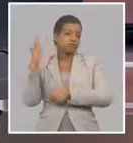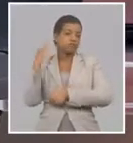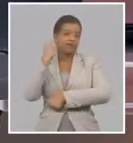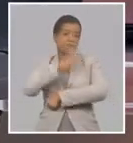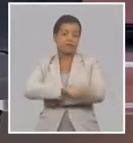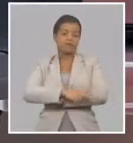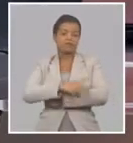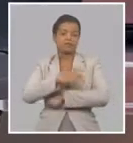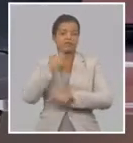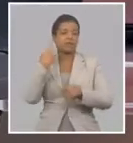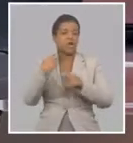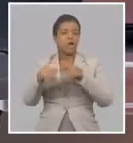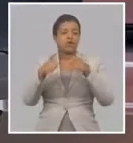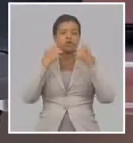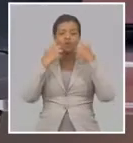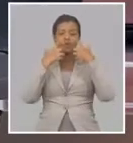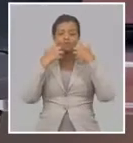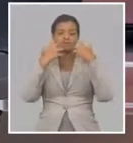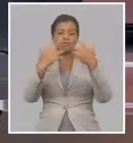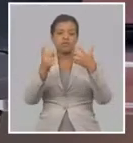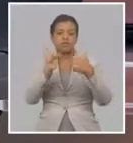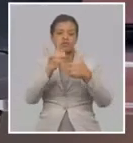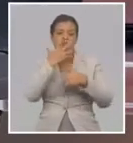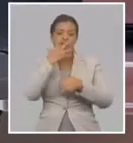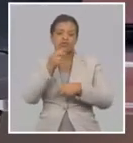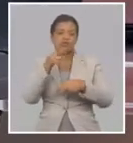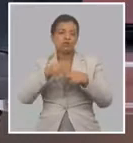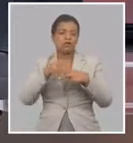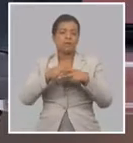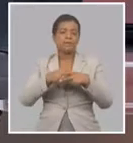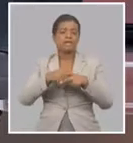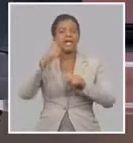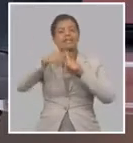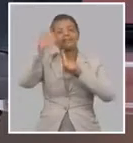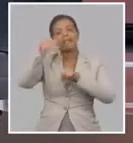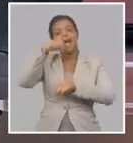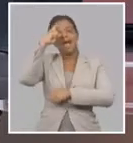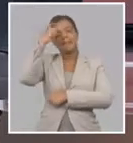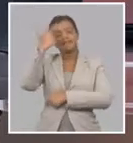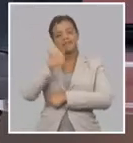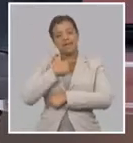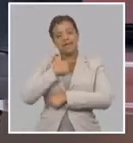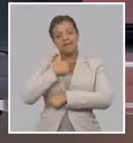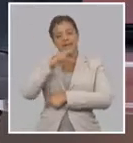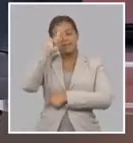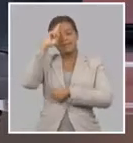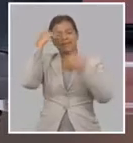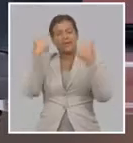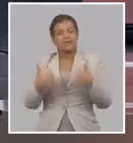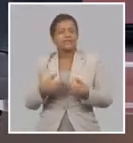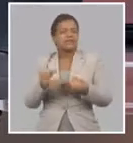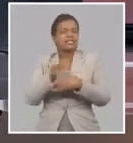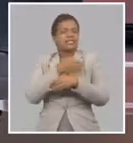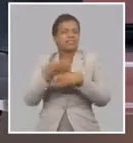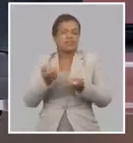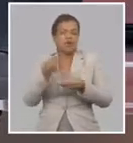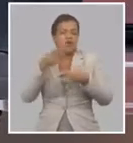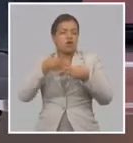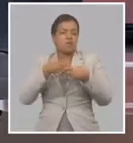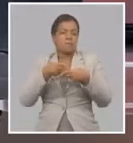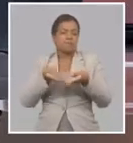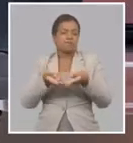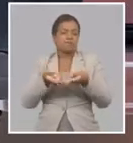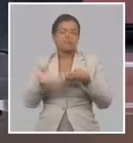importante carmelo aunque no me gusta el nombre pero así se llama tasa sanitaria la gaza sanitaria que se ha establecido qué sentido tiene como